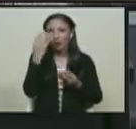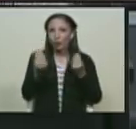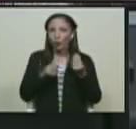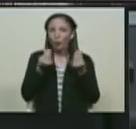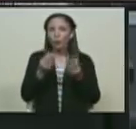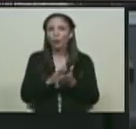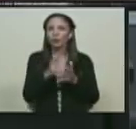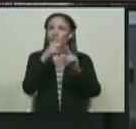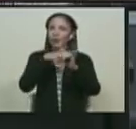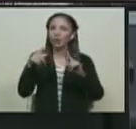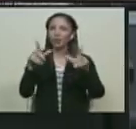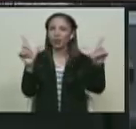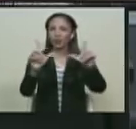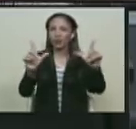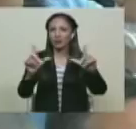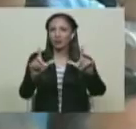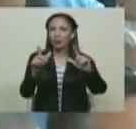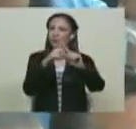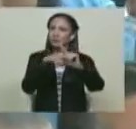Telesur